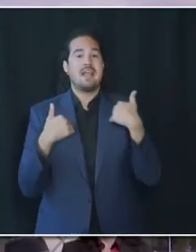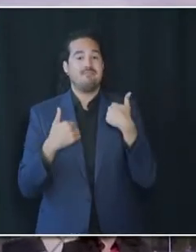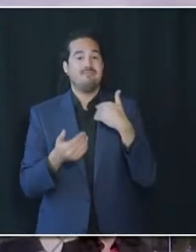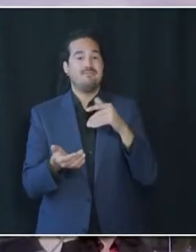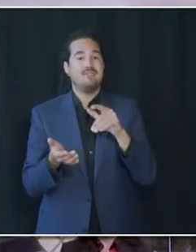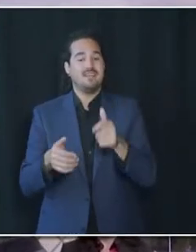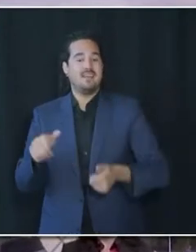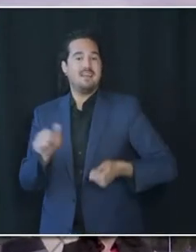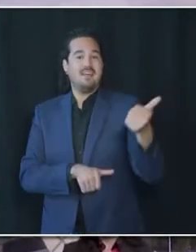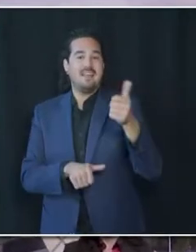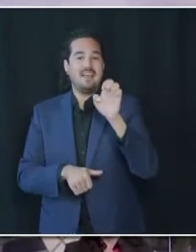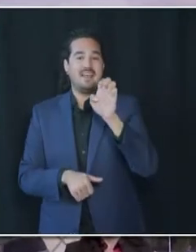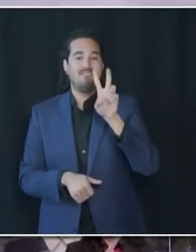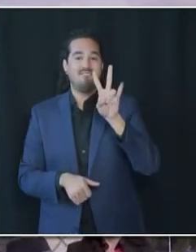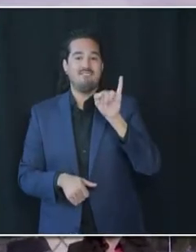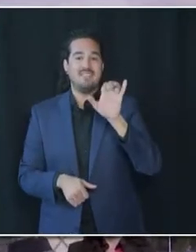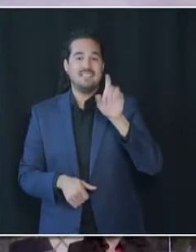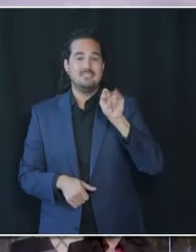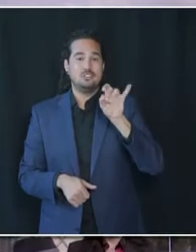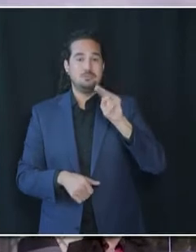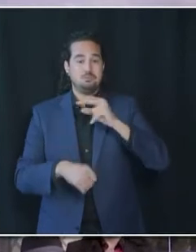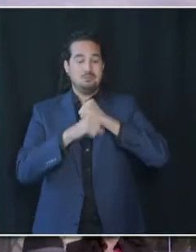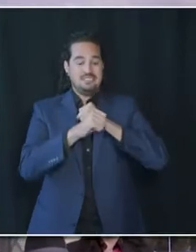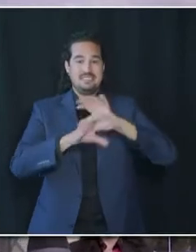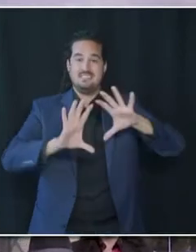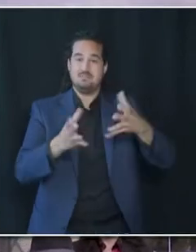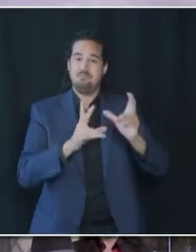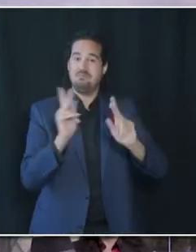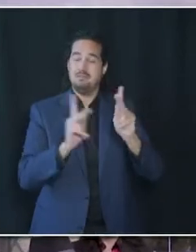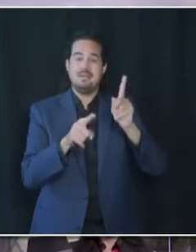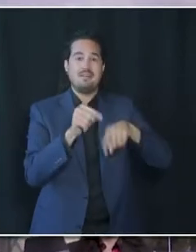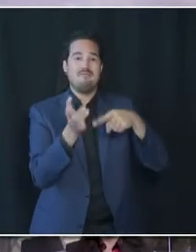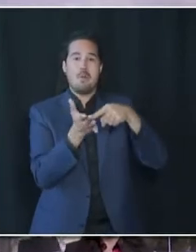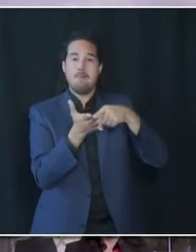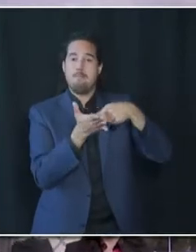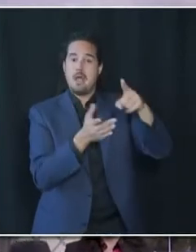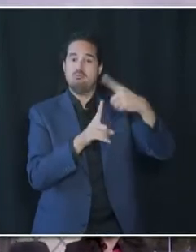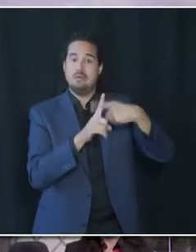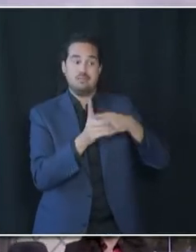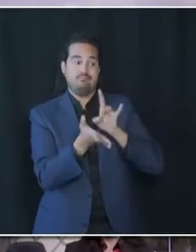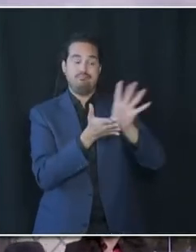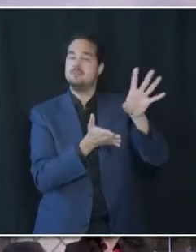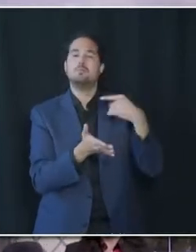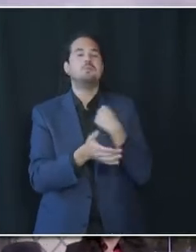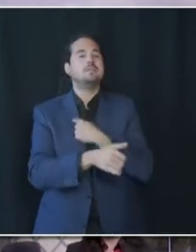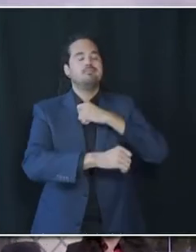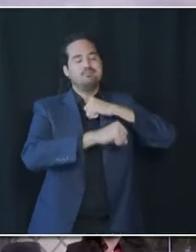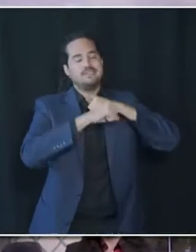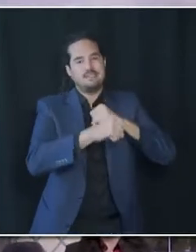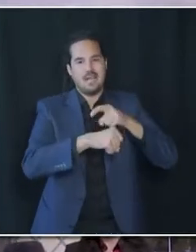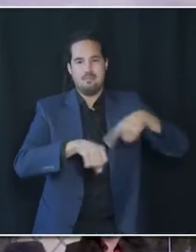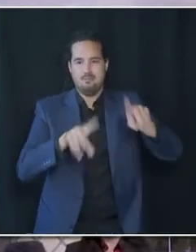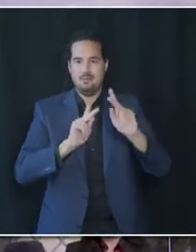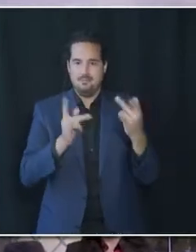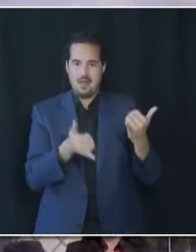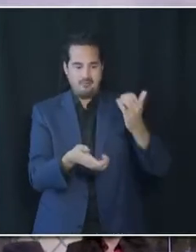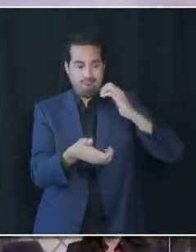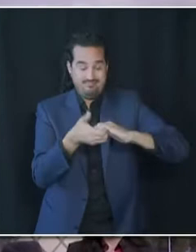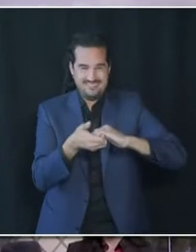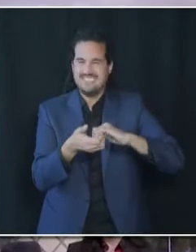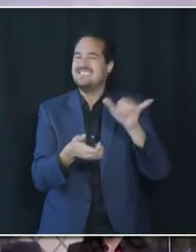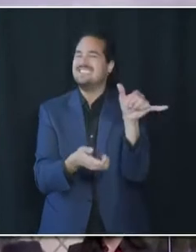gobierno tenemos el modo de pensar y la confianza mutua que pronto